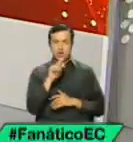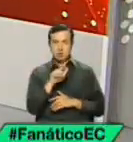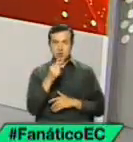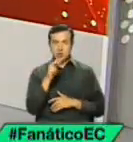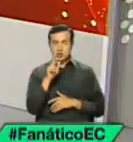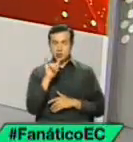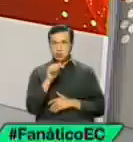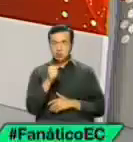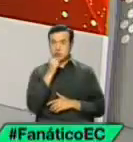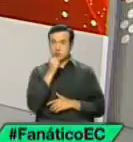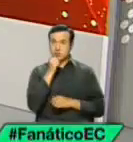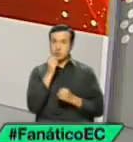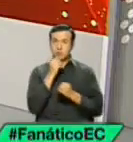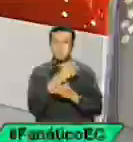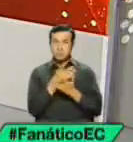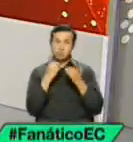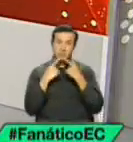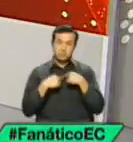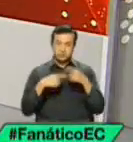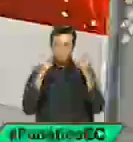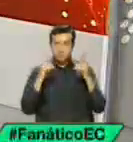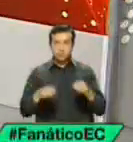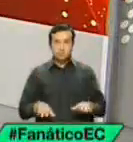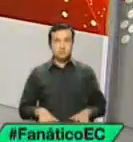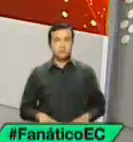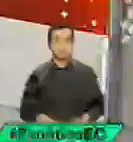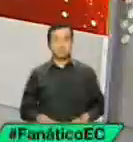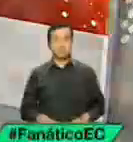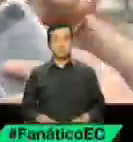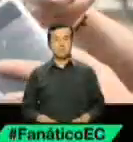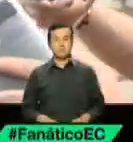ante los medios de comunicación y dijo lo siguiente.